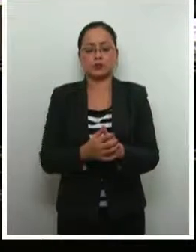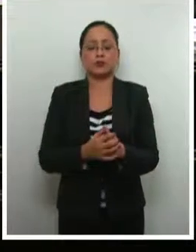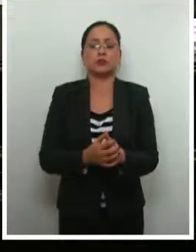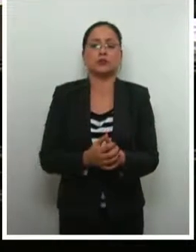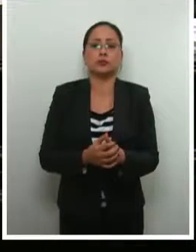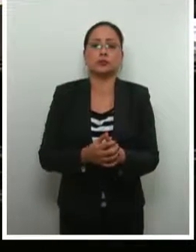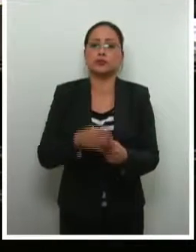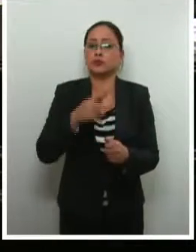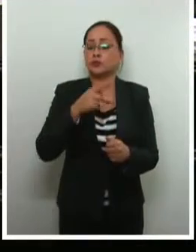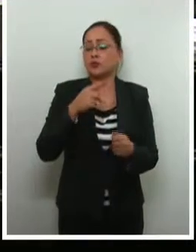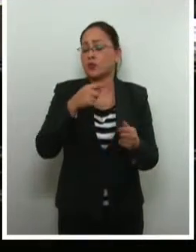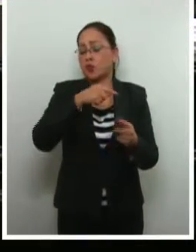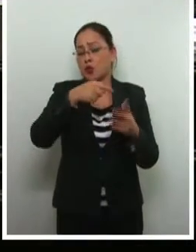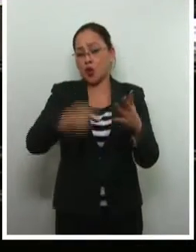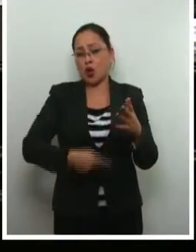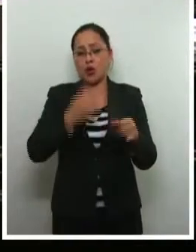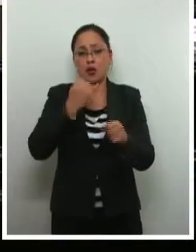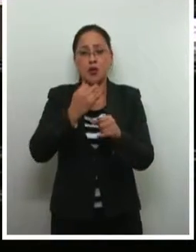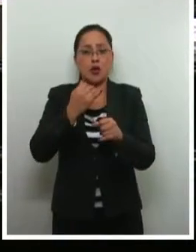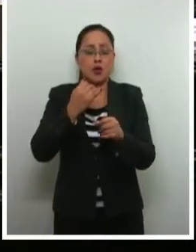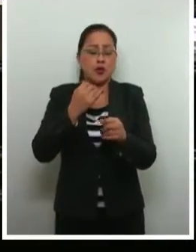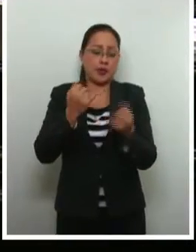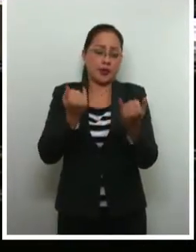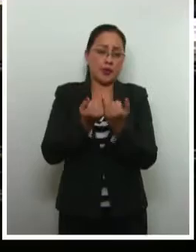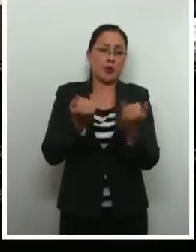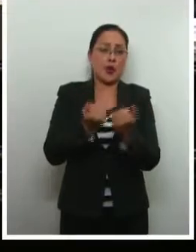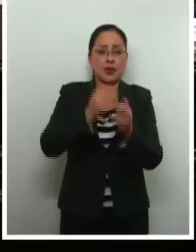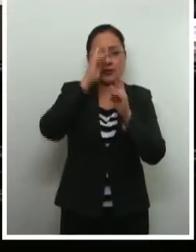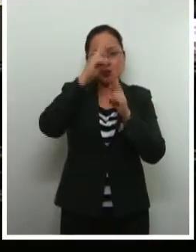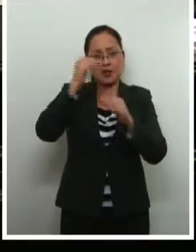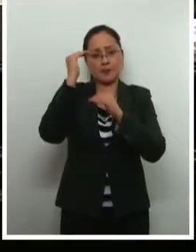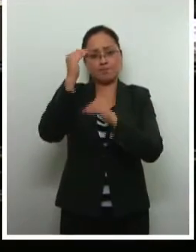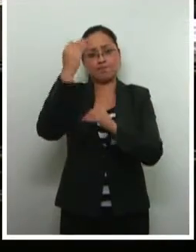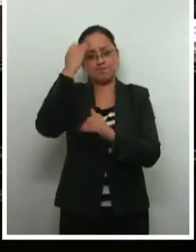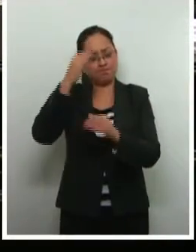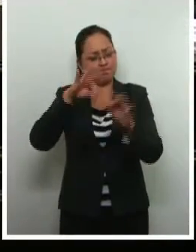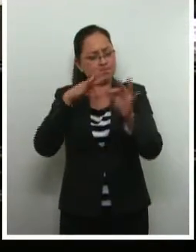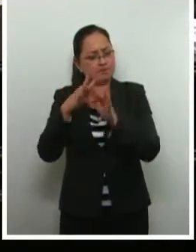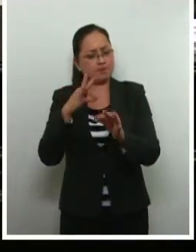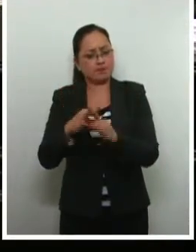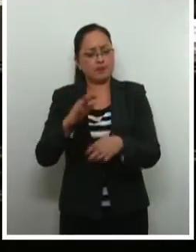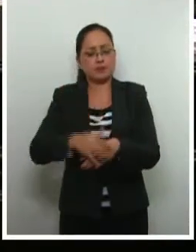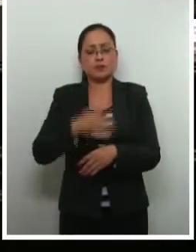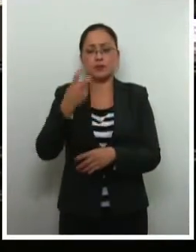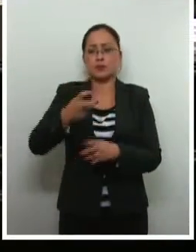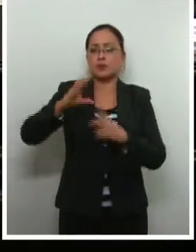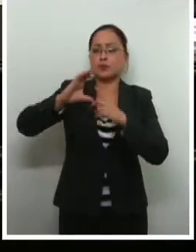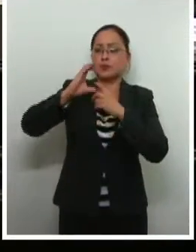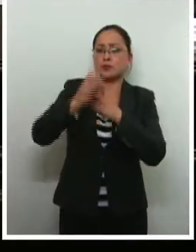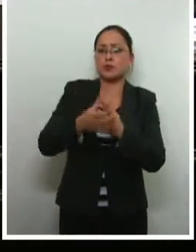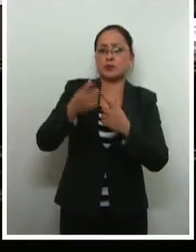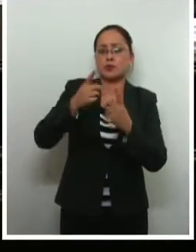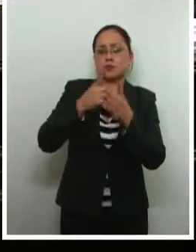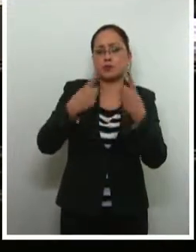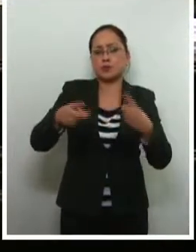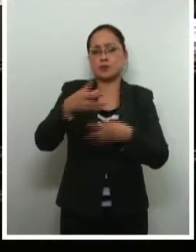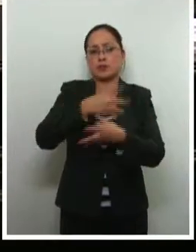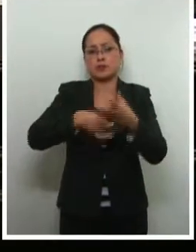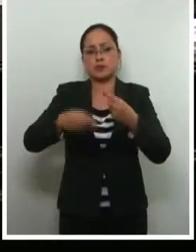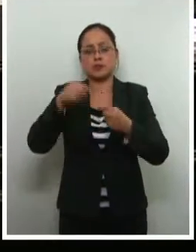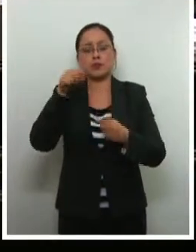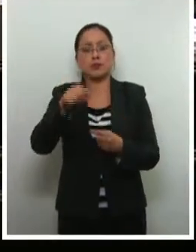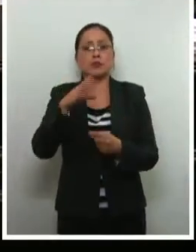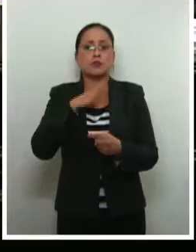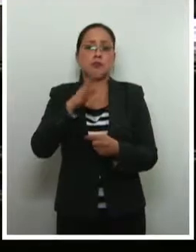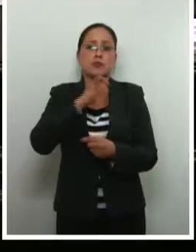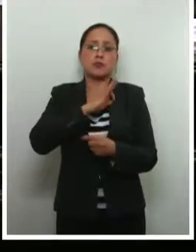Todas cumplieron en tiempo y forma, motivo por el cual la Comisión de Desarrollo Sostenible